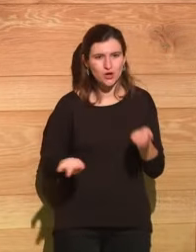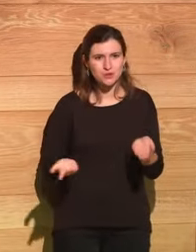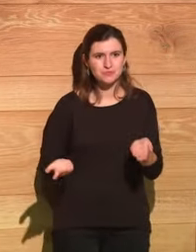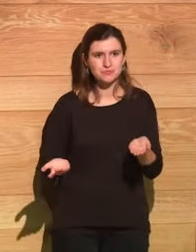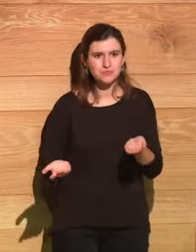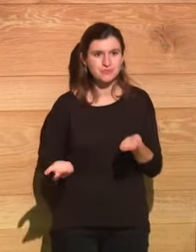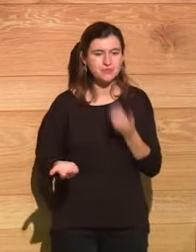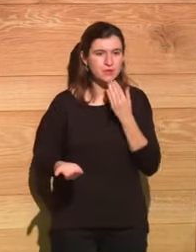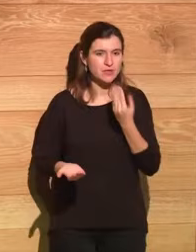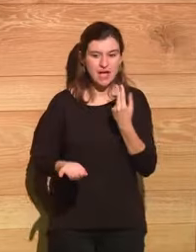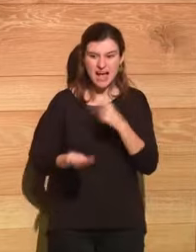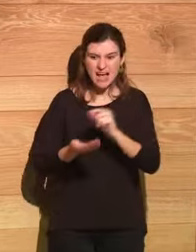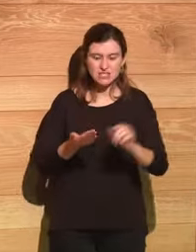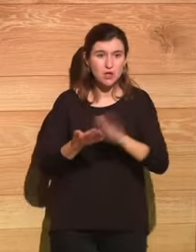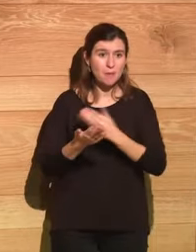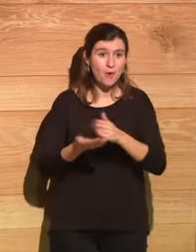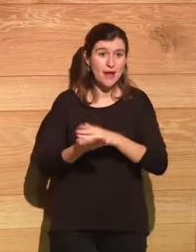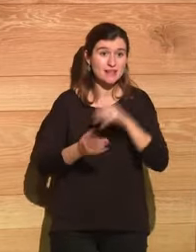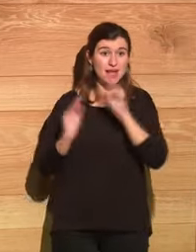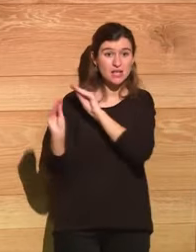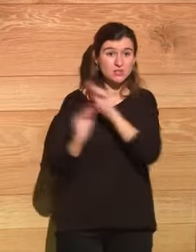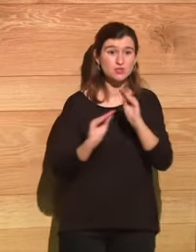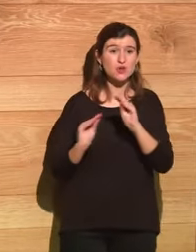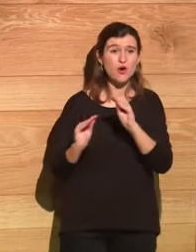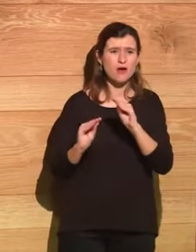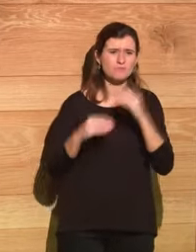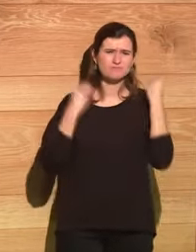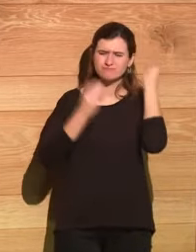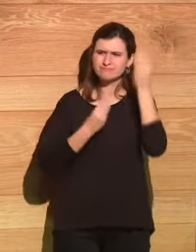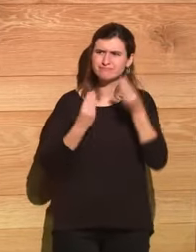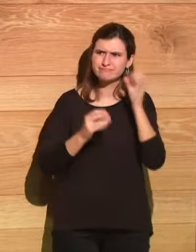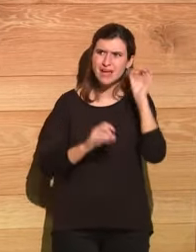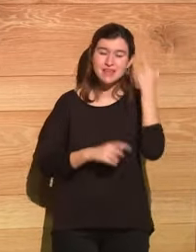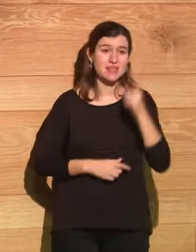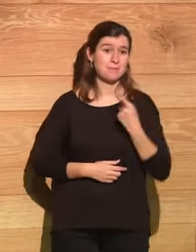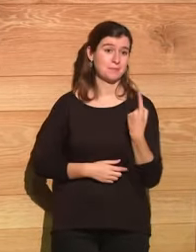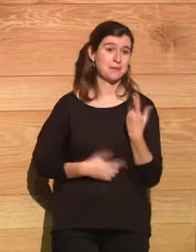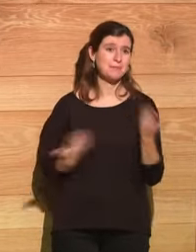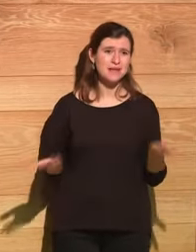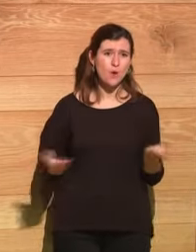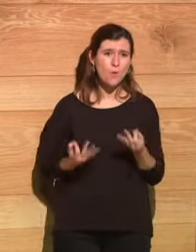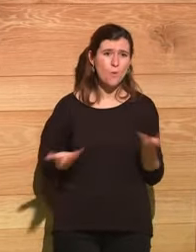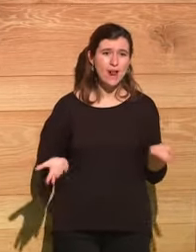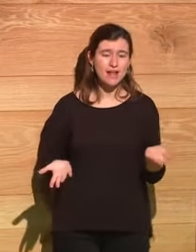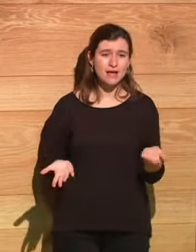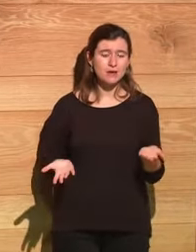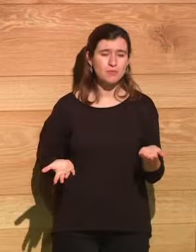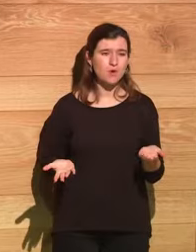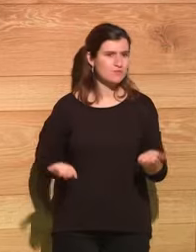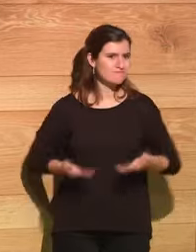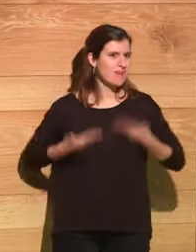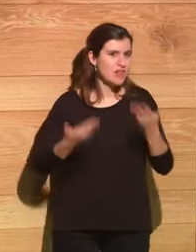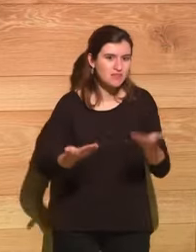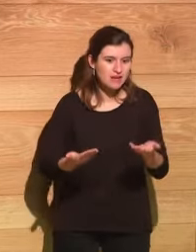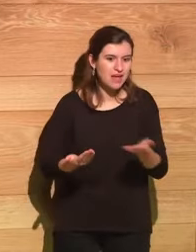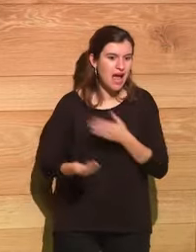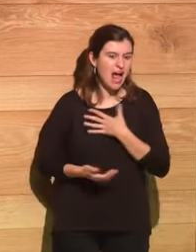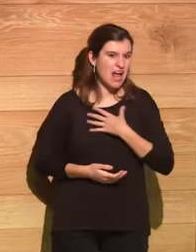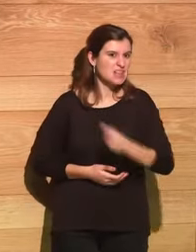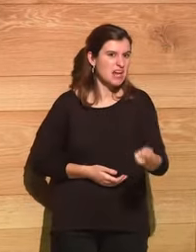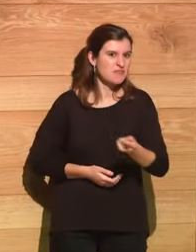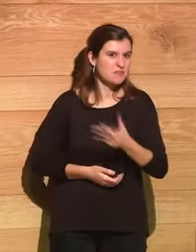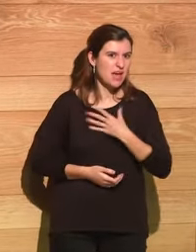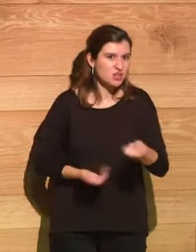además, con esa escritura poética suya, a mí lo primero que me sugirió es es el absoluto atrevimiento, ¿no? El